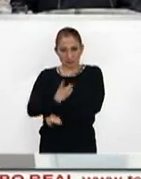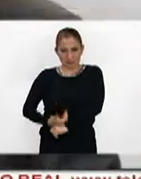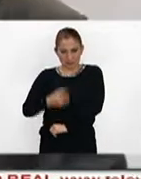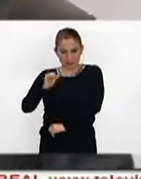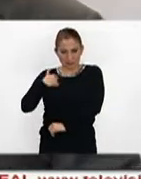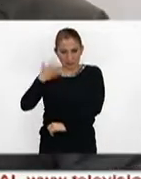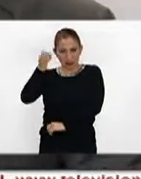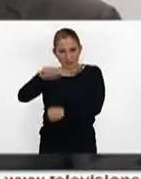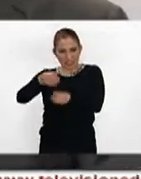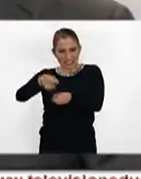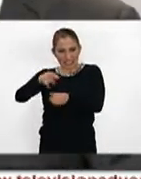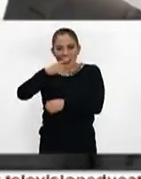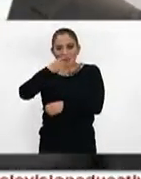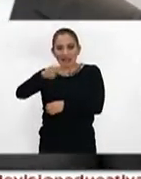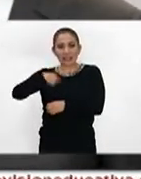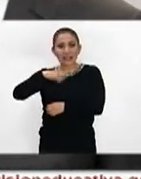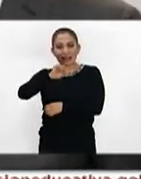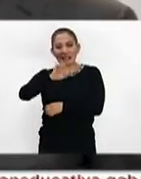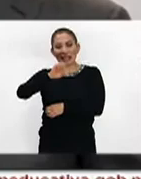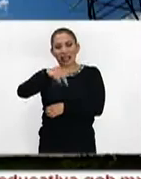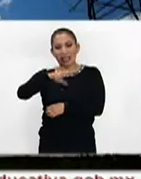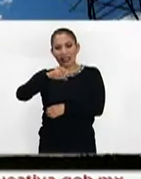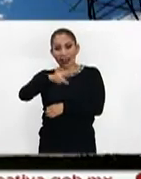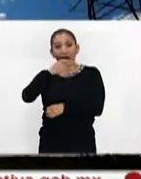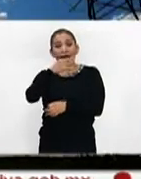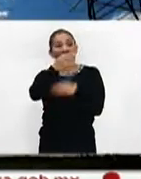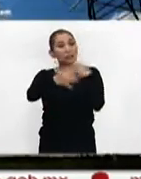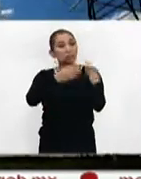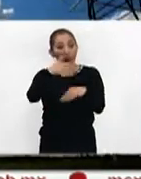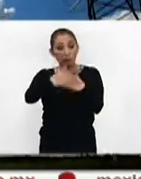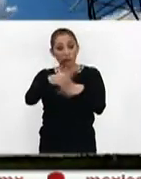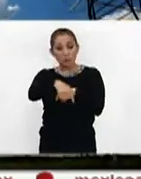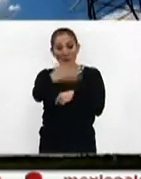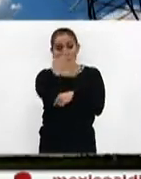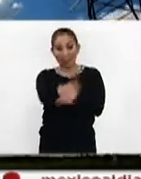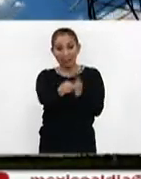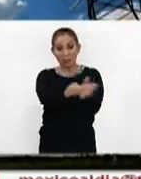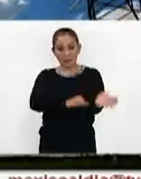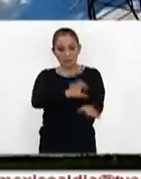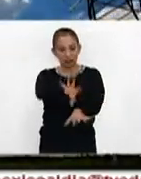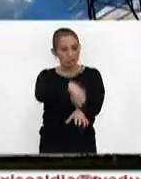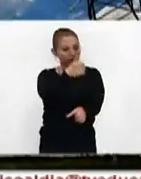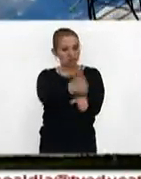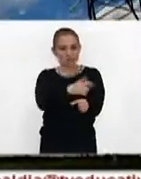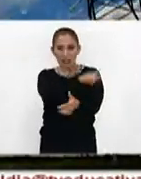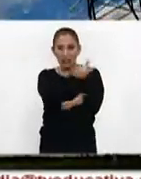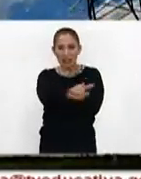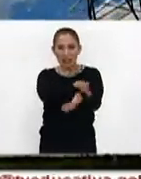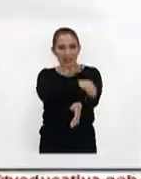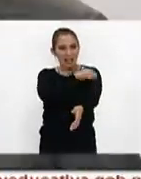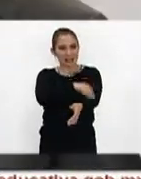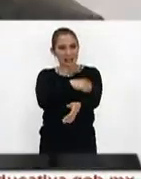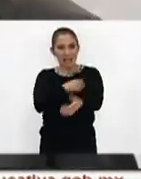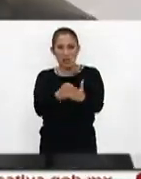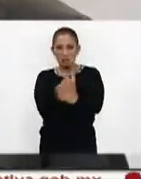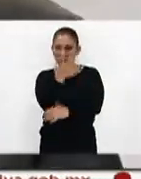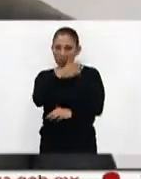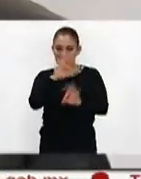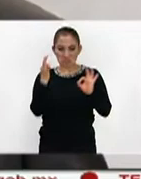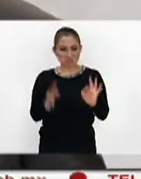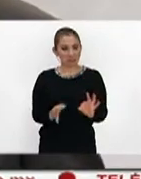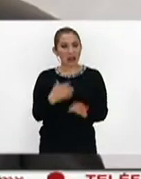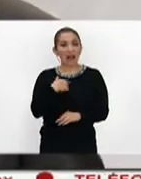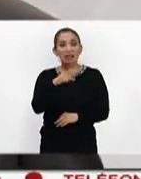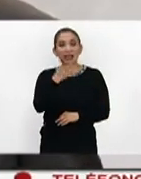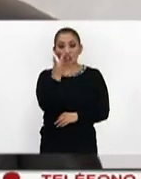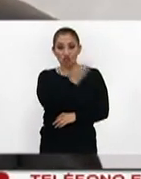Eduardo Sánchez, el titular de la CENER informó que en los próximos 10 meses se consolidará la reforma energética. Vamos a